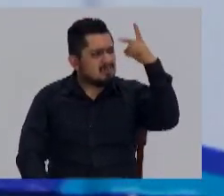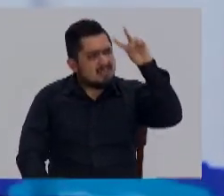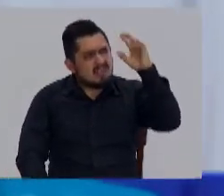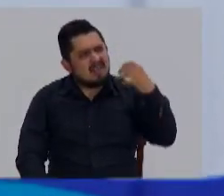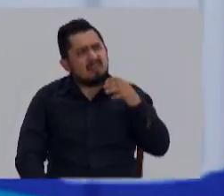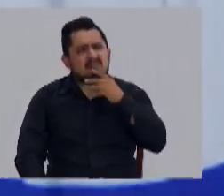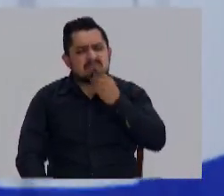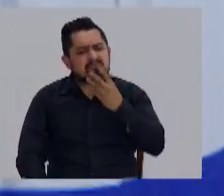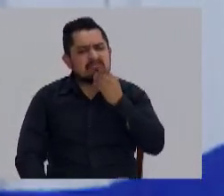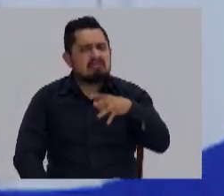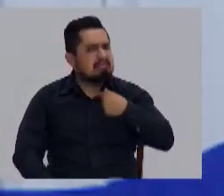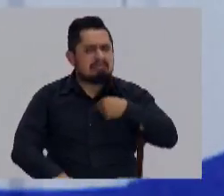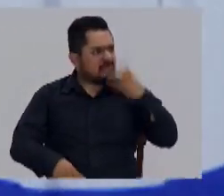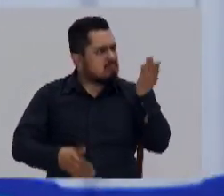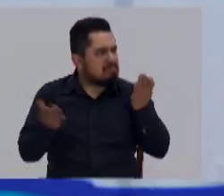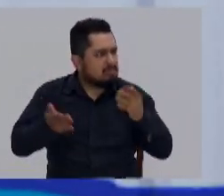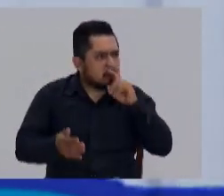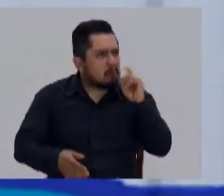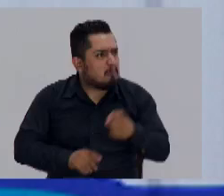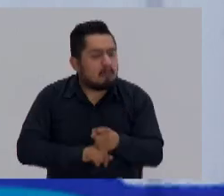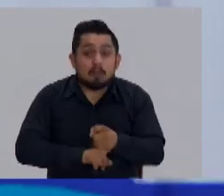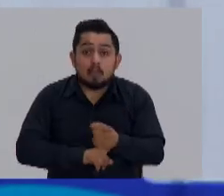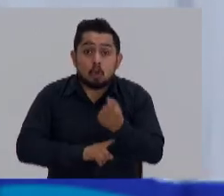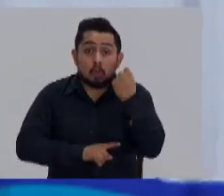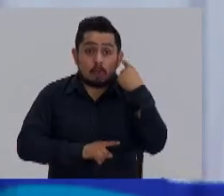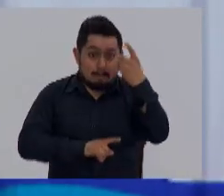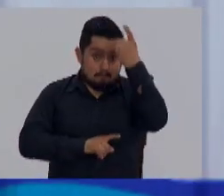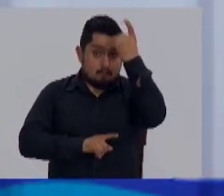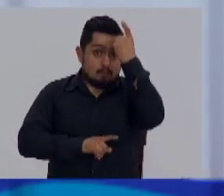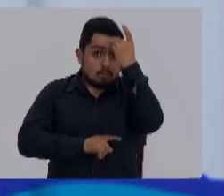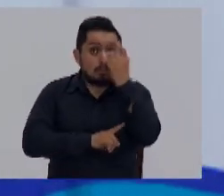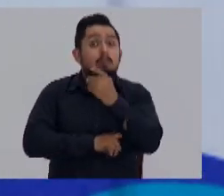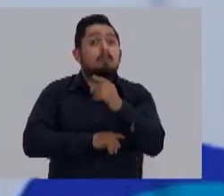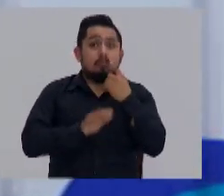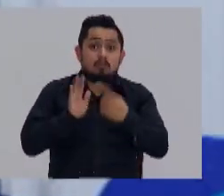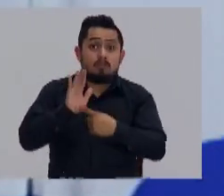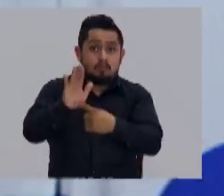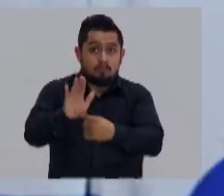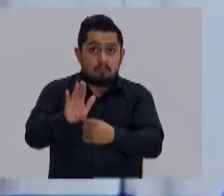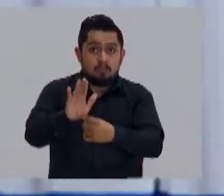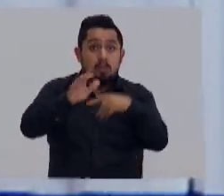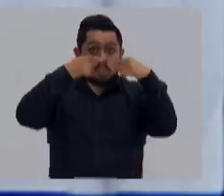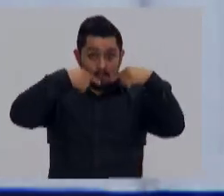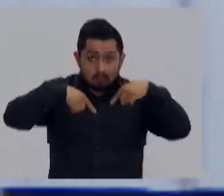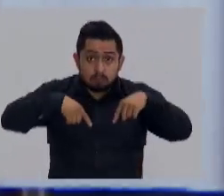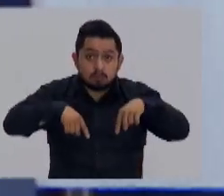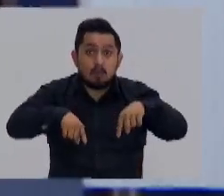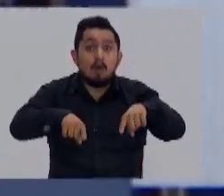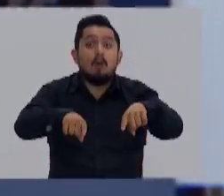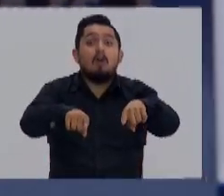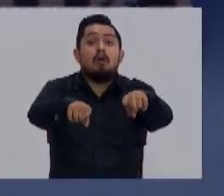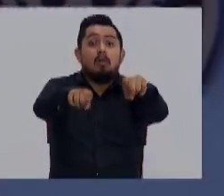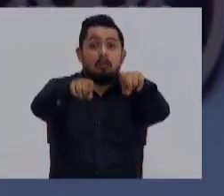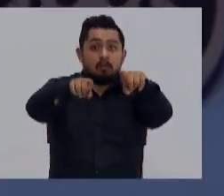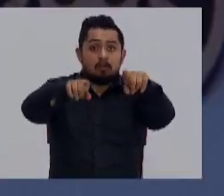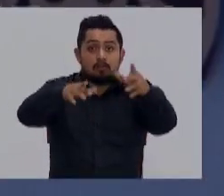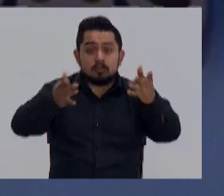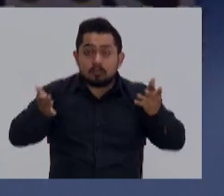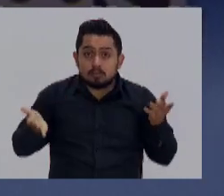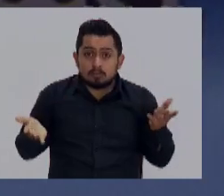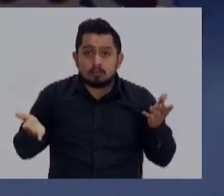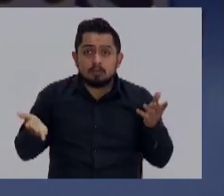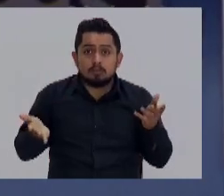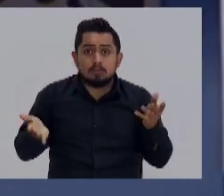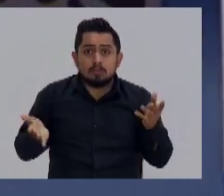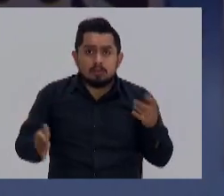los viejos ya no servimos para nada? Lo vimos el domingo pasado. Somos viejos y seguimos reverdeciendo. No sé cómo es la